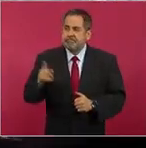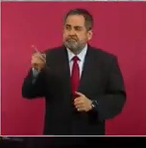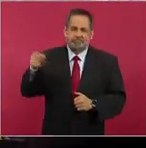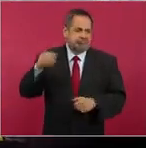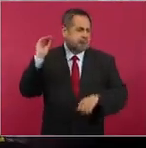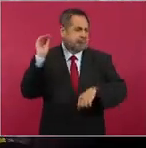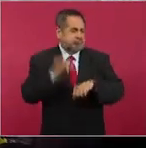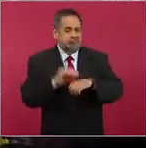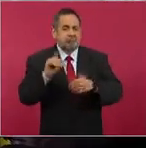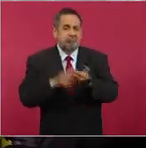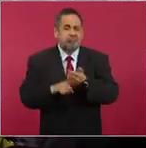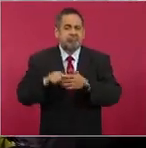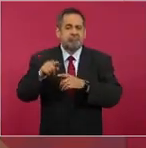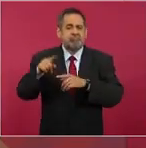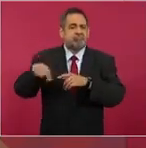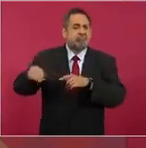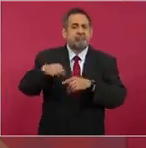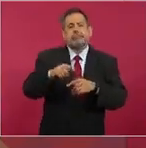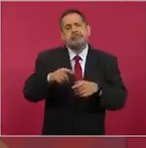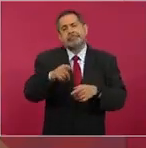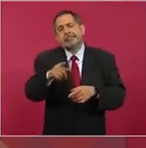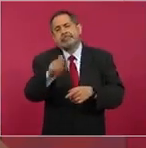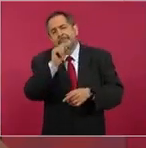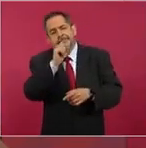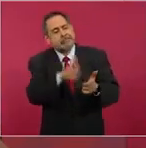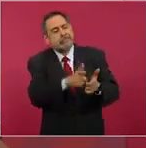impusieron con el apoyo de los conservadores